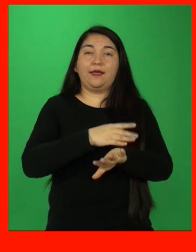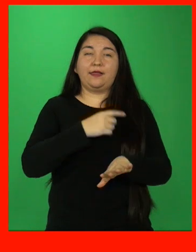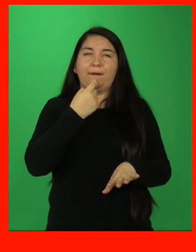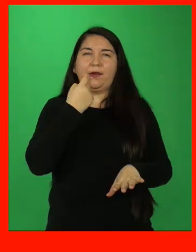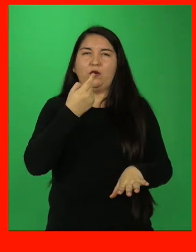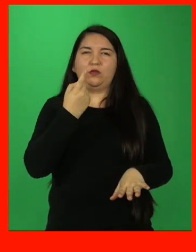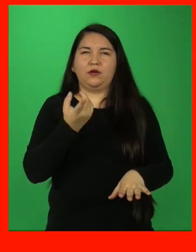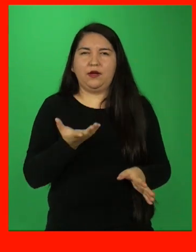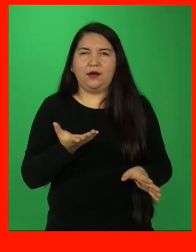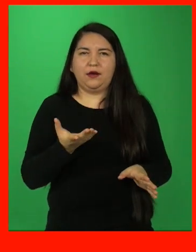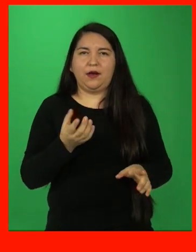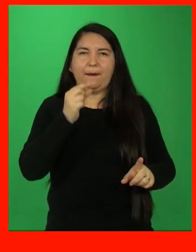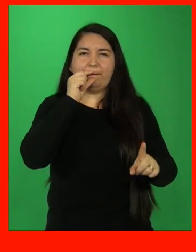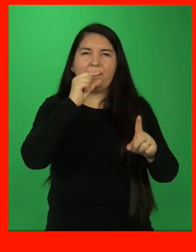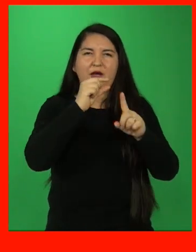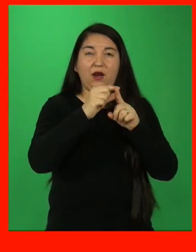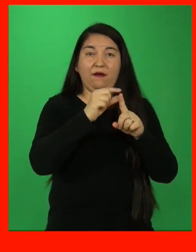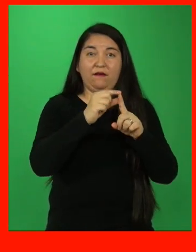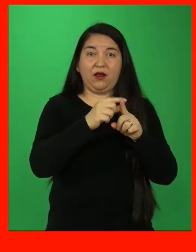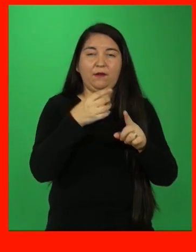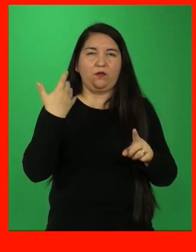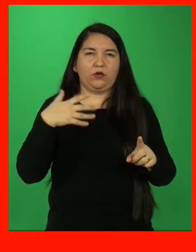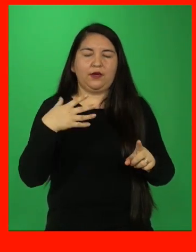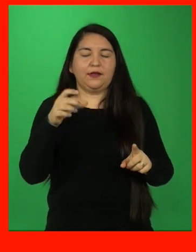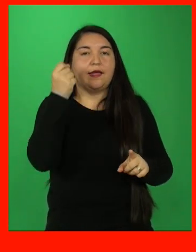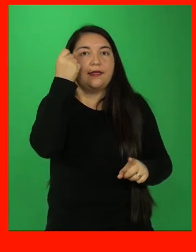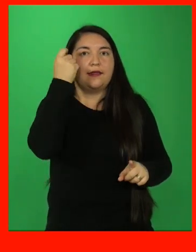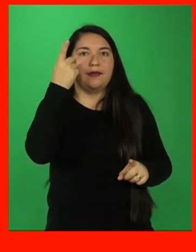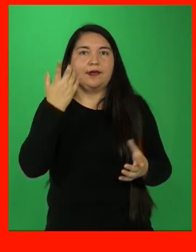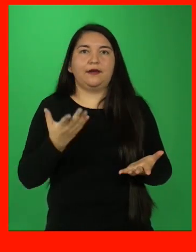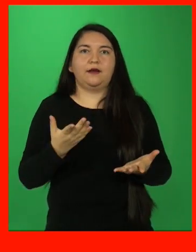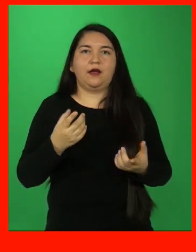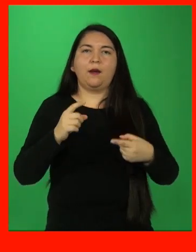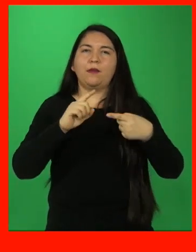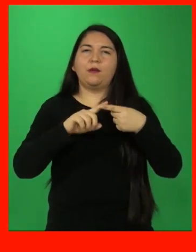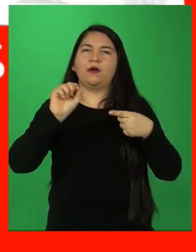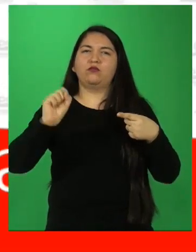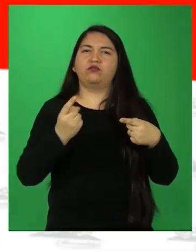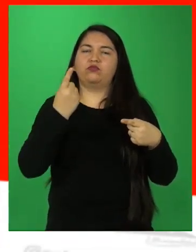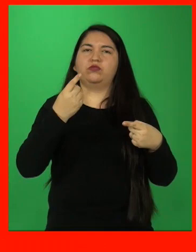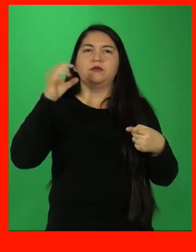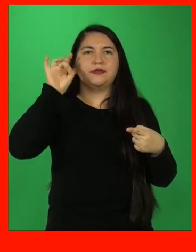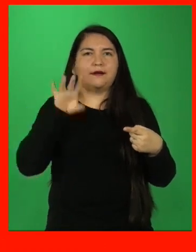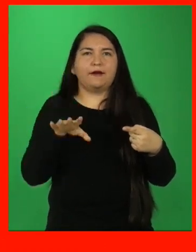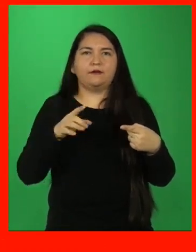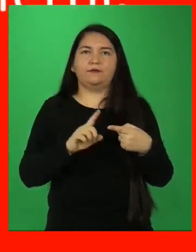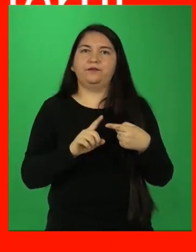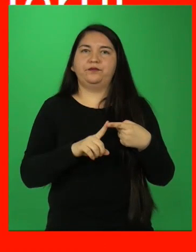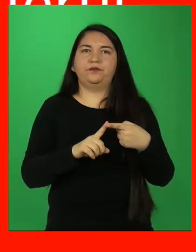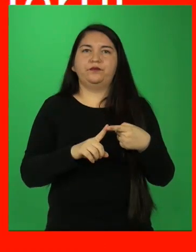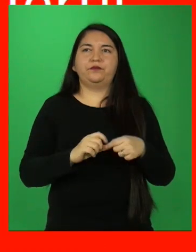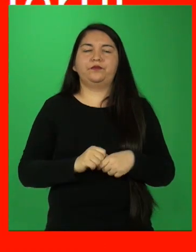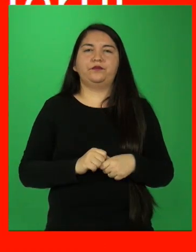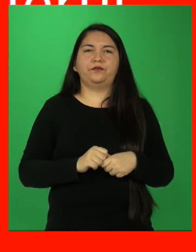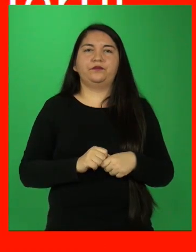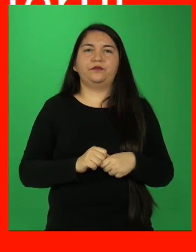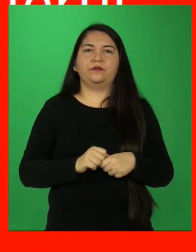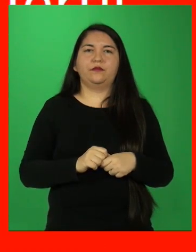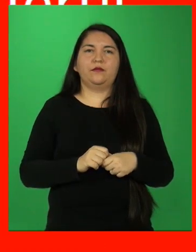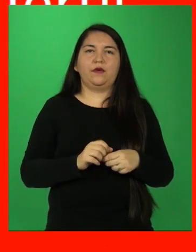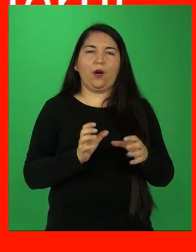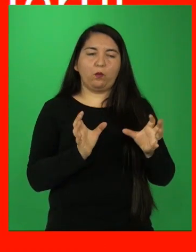de dominio de algunos conceptos previos. Por ende, ¿qué debemos saber primero? Partamos con el concepto de